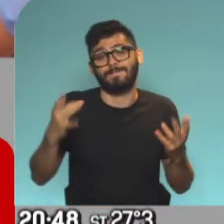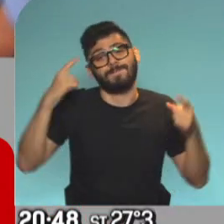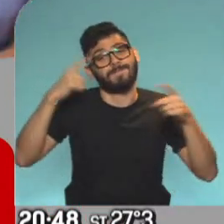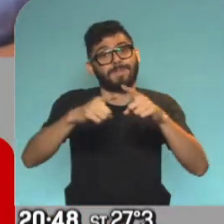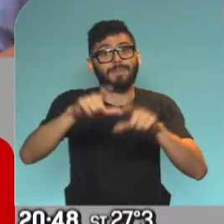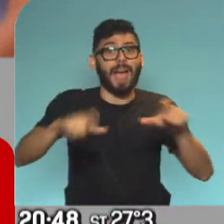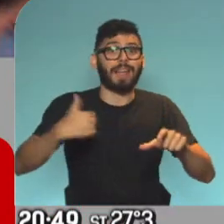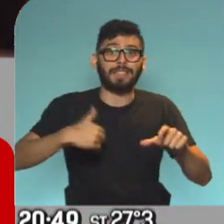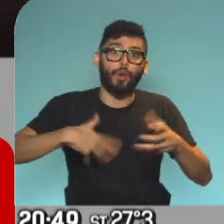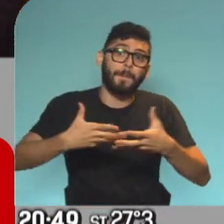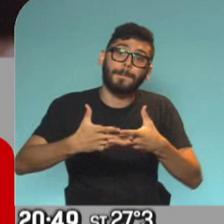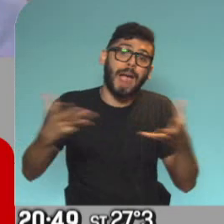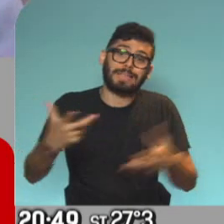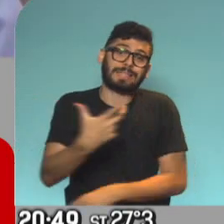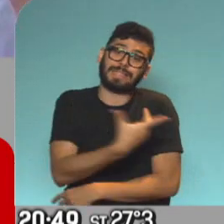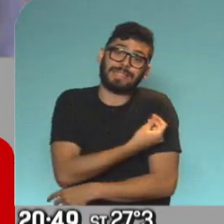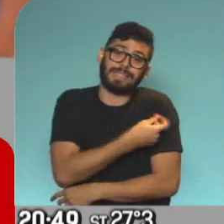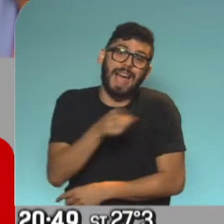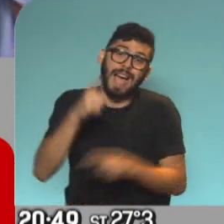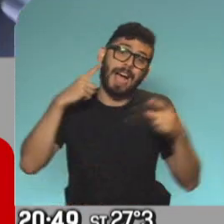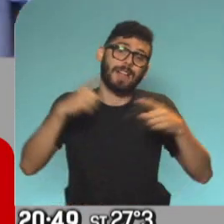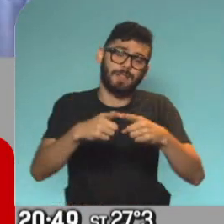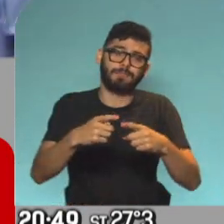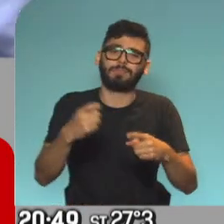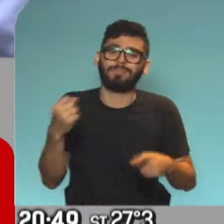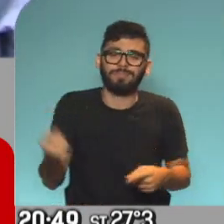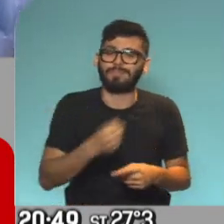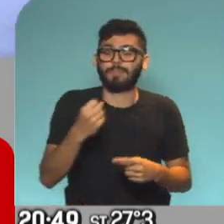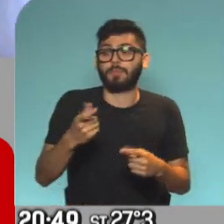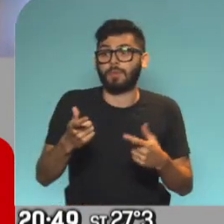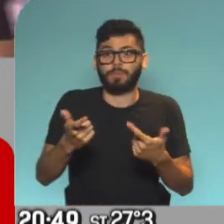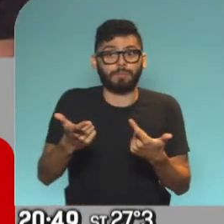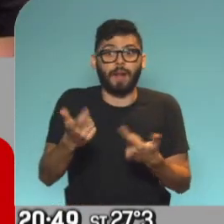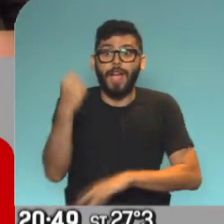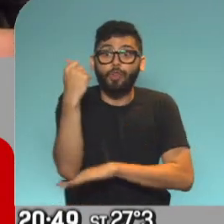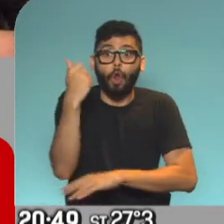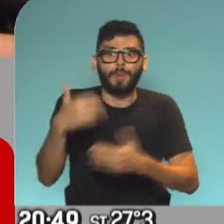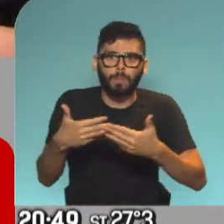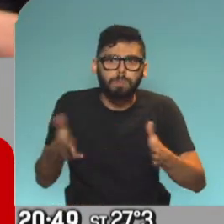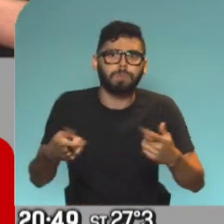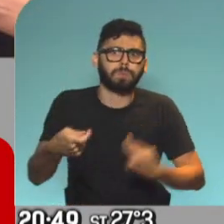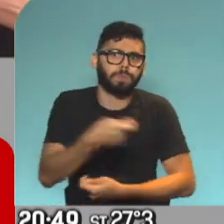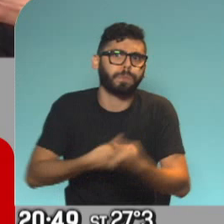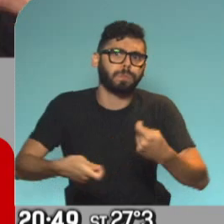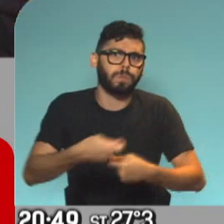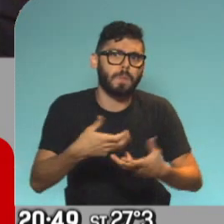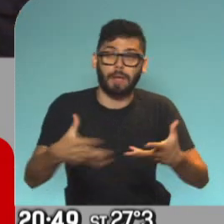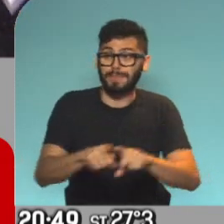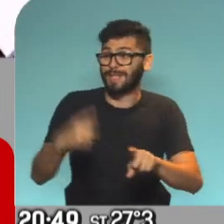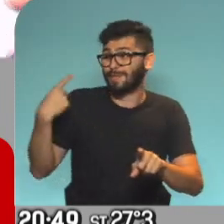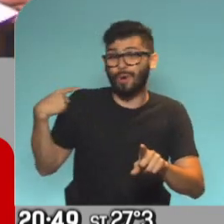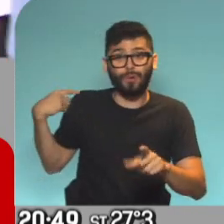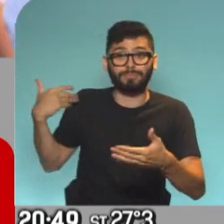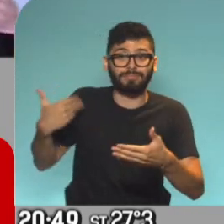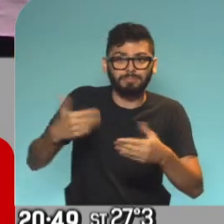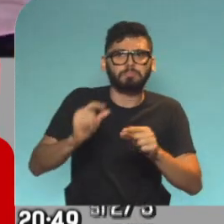argentinos y argentinas vacunados, que se reanude y se reactive la actividad económica, que es parte de lo que venimos viendo los últimos meses, como